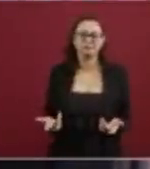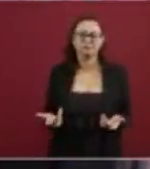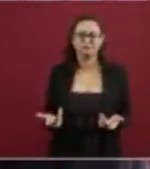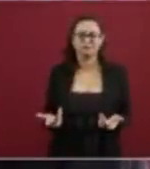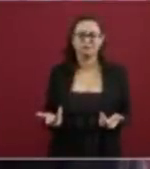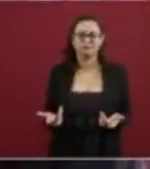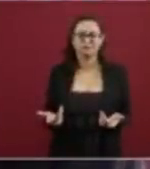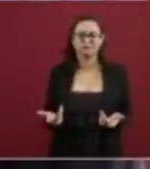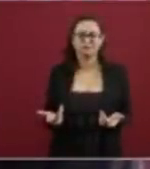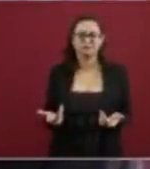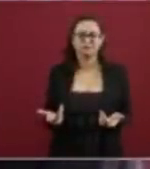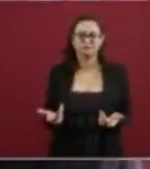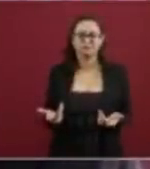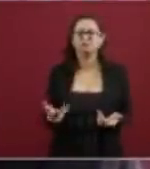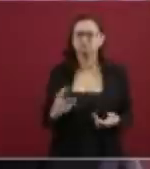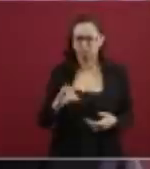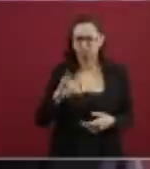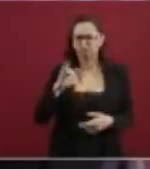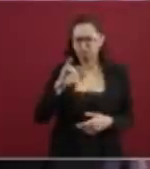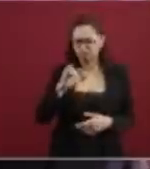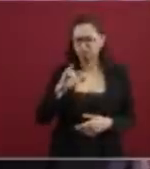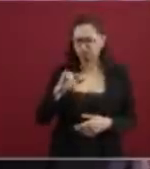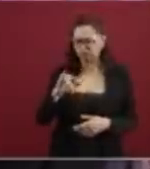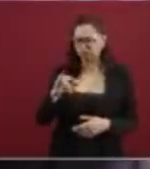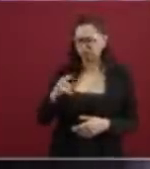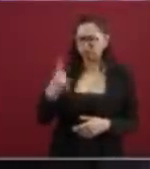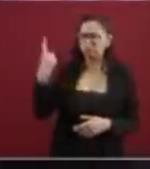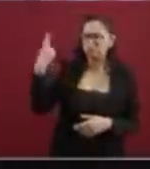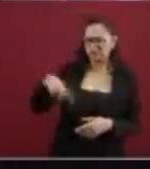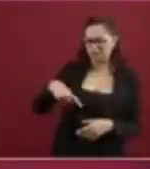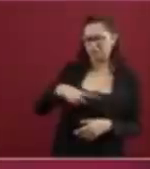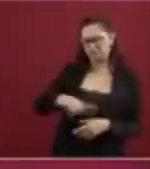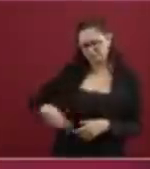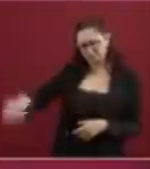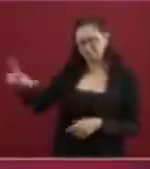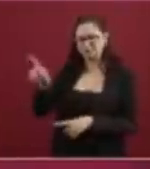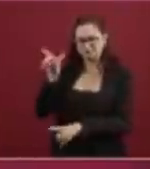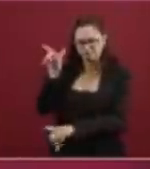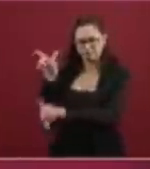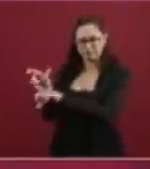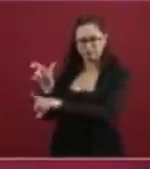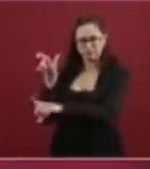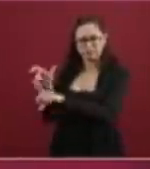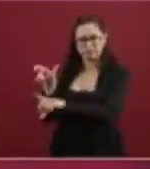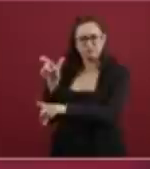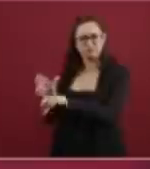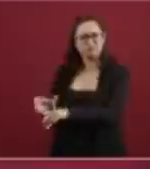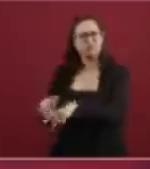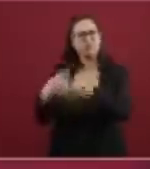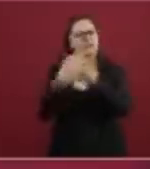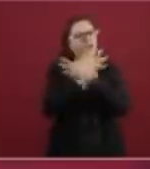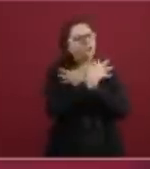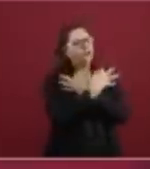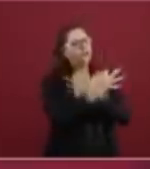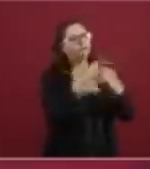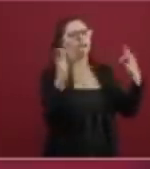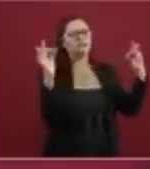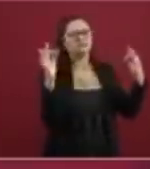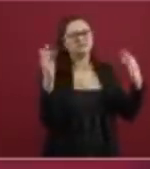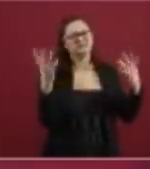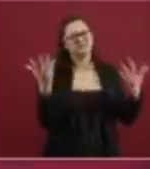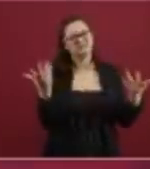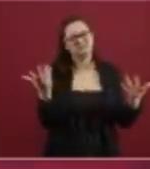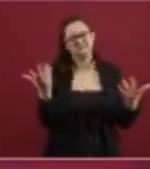se le va a dar protección o se ordena que se le proteja, pues es de mal